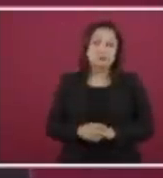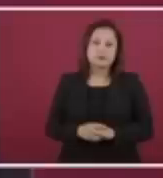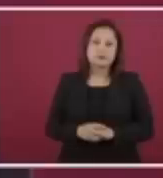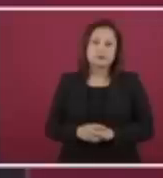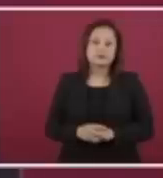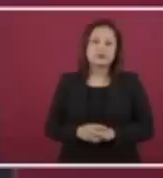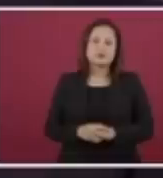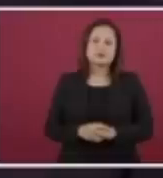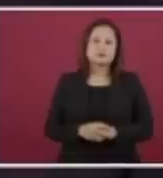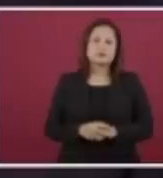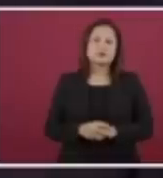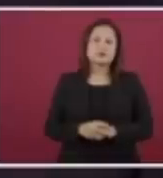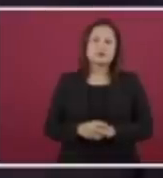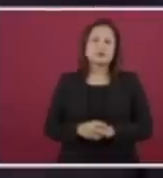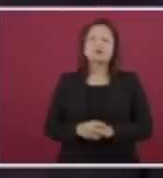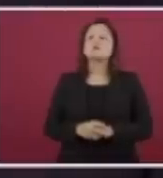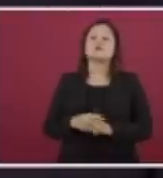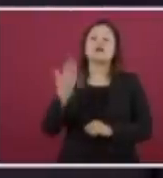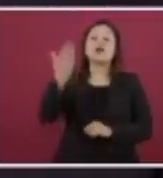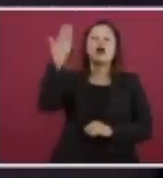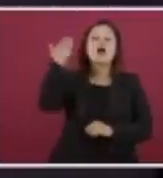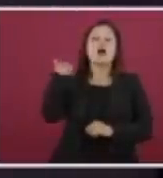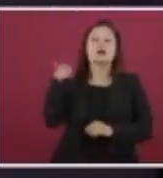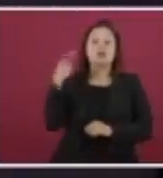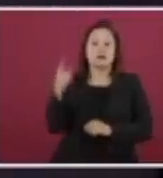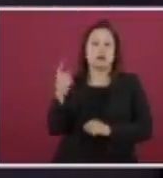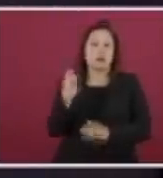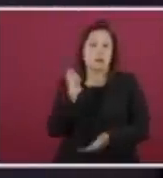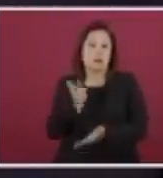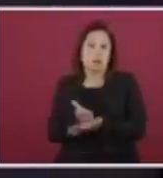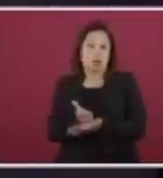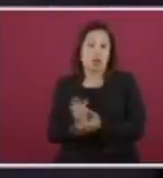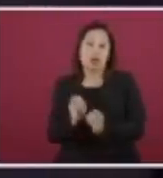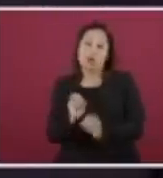Era plata o plomo.